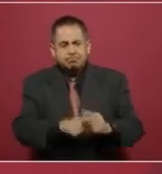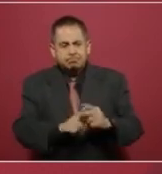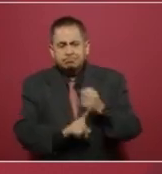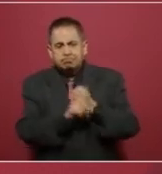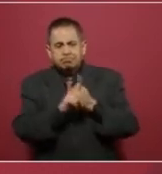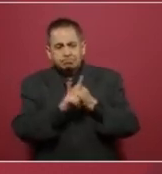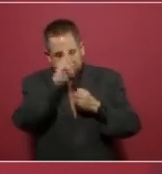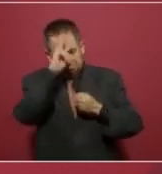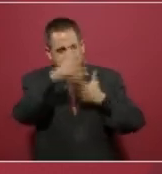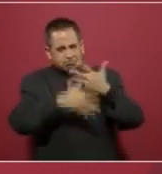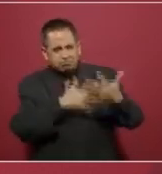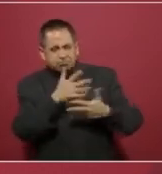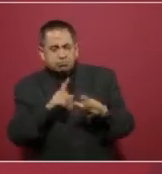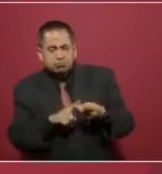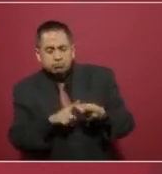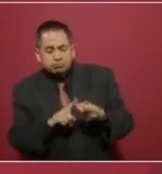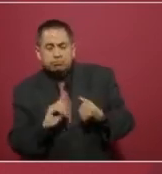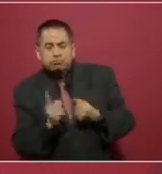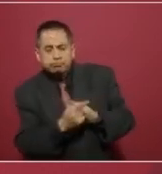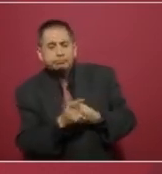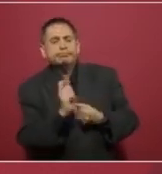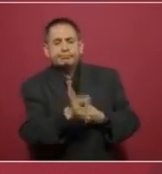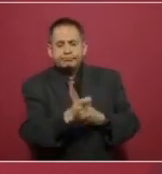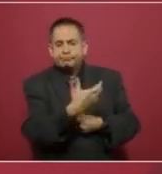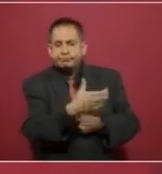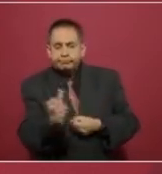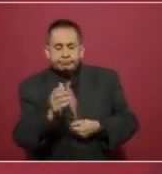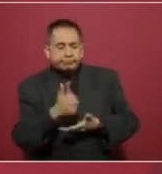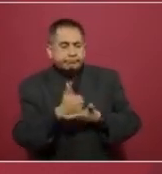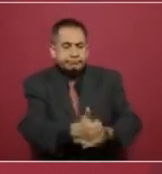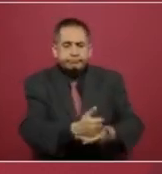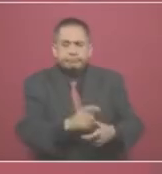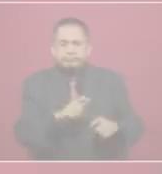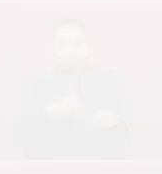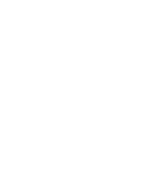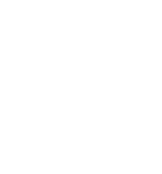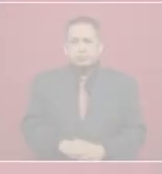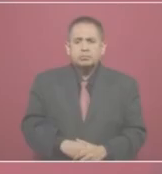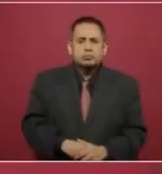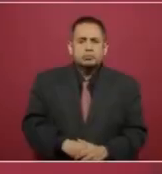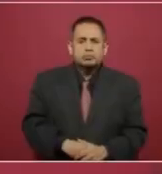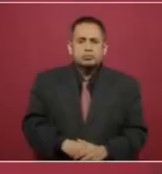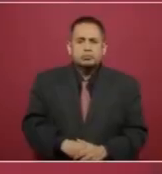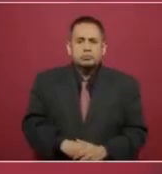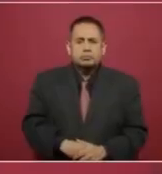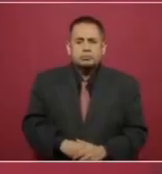que el titular de la Secretaría de Relaciones Exteriores, Marcelo Ebrard, vaya a dejar su cargo.